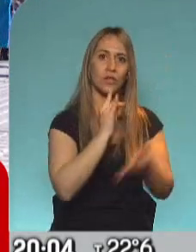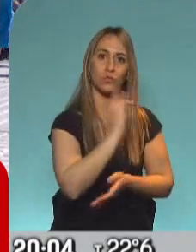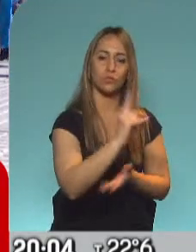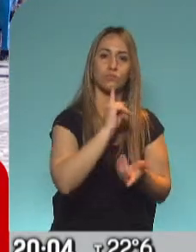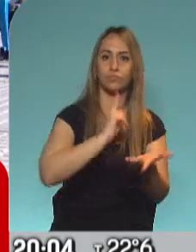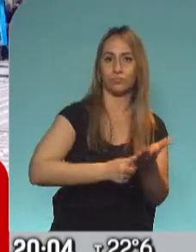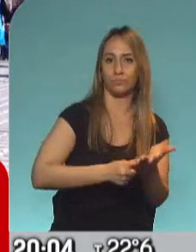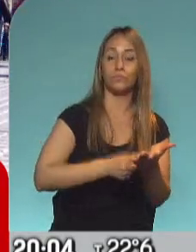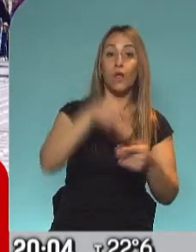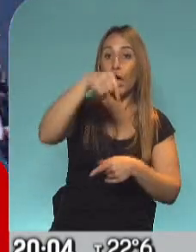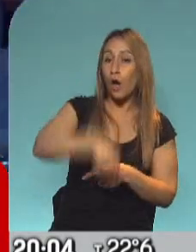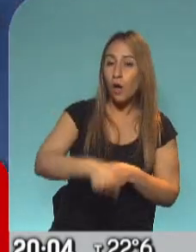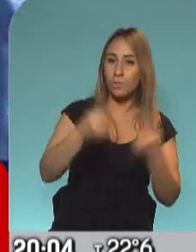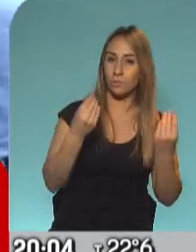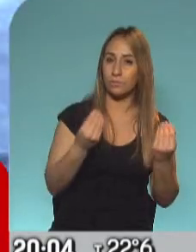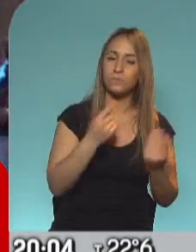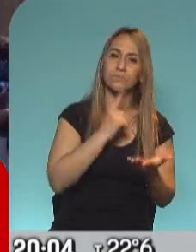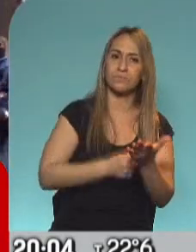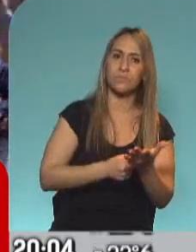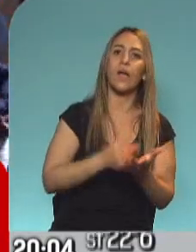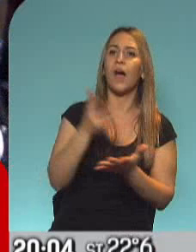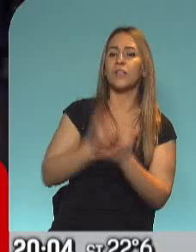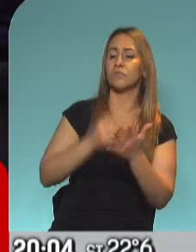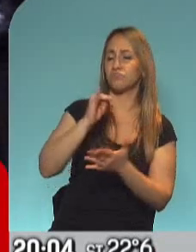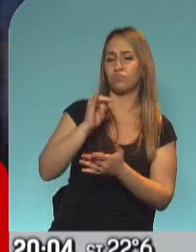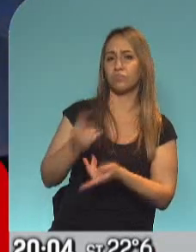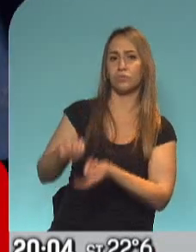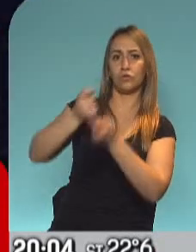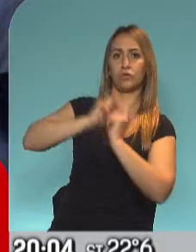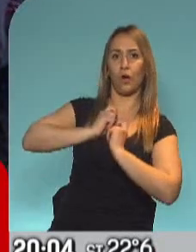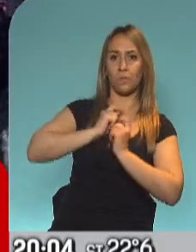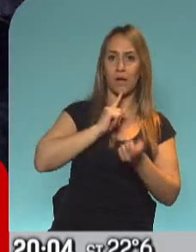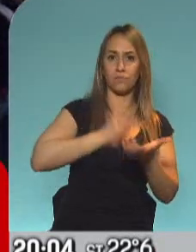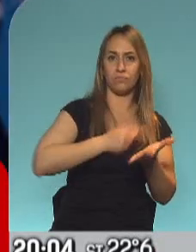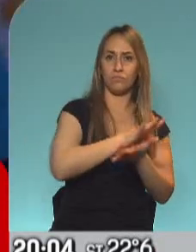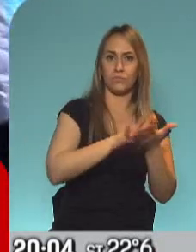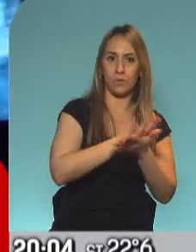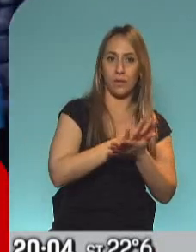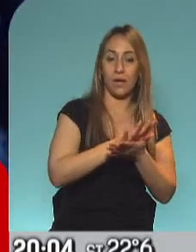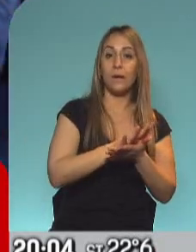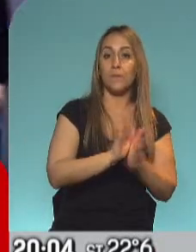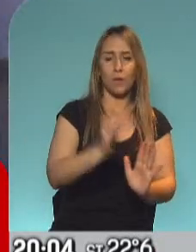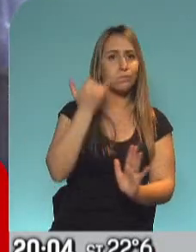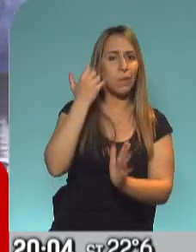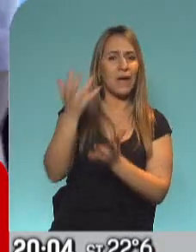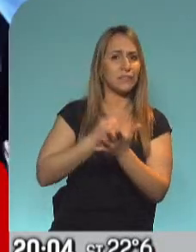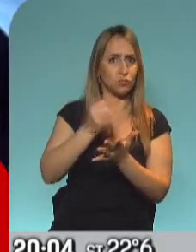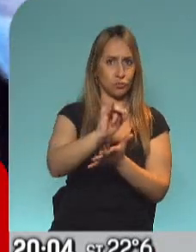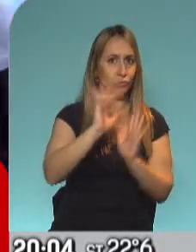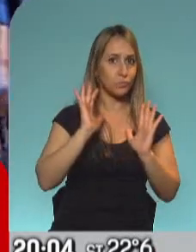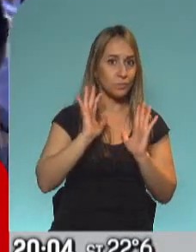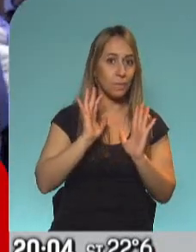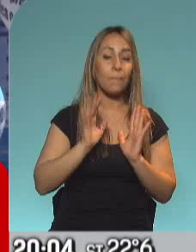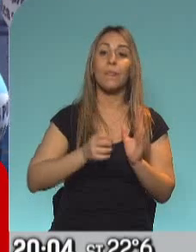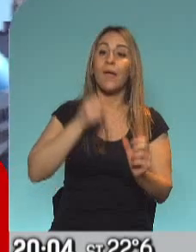hoy la Corte es aceptar este per saltum y hasta que no defina, porque todavía no hay una definición, pero ya lo acepta. Hasta que no haya una